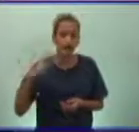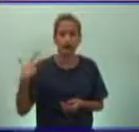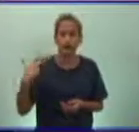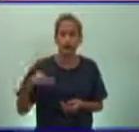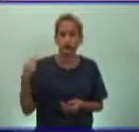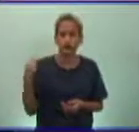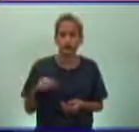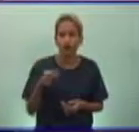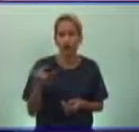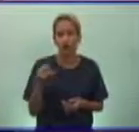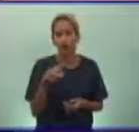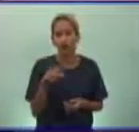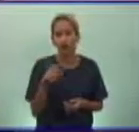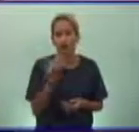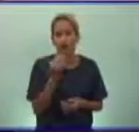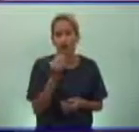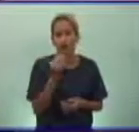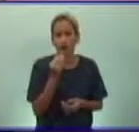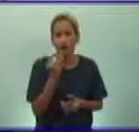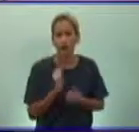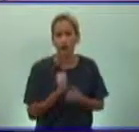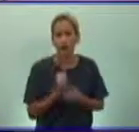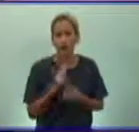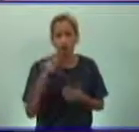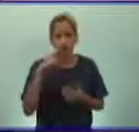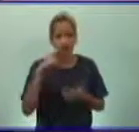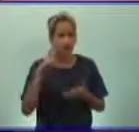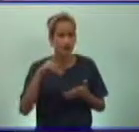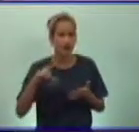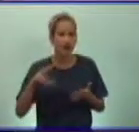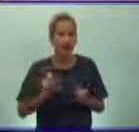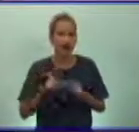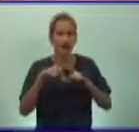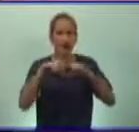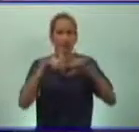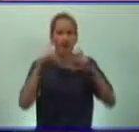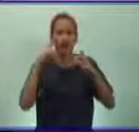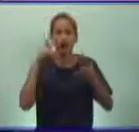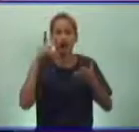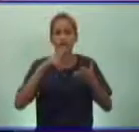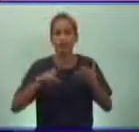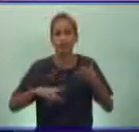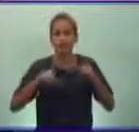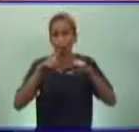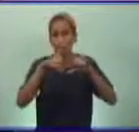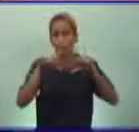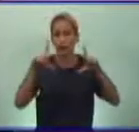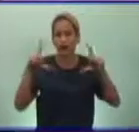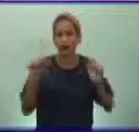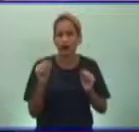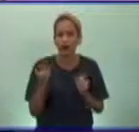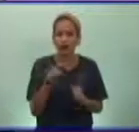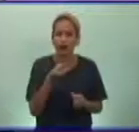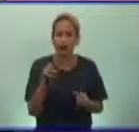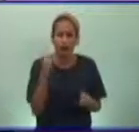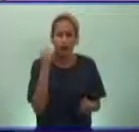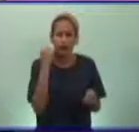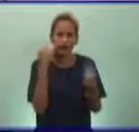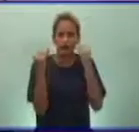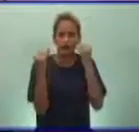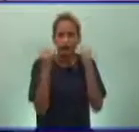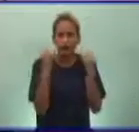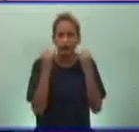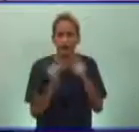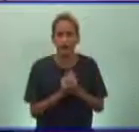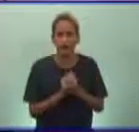las lecturas que más les hayan llamado la atención y resolver también los ejercicios que tengan pendientes. Los alumnos que